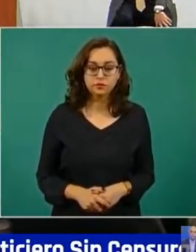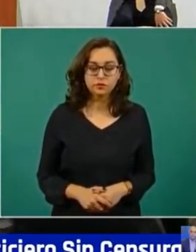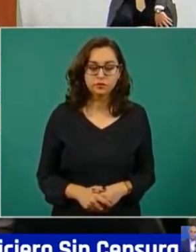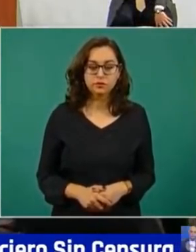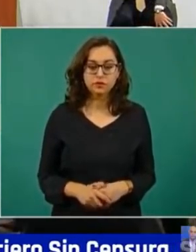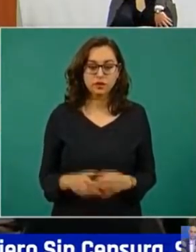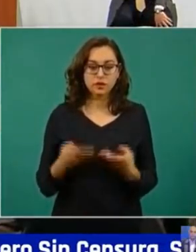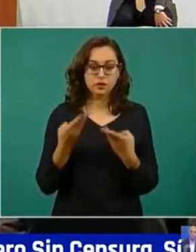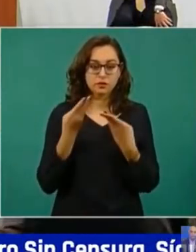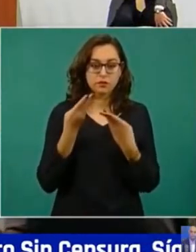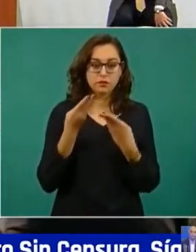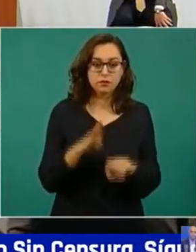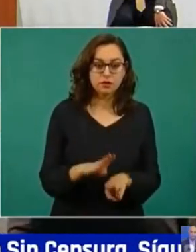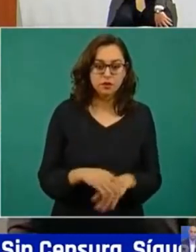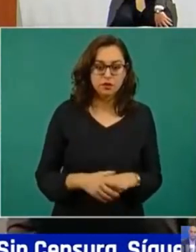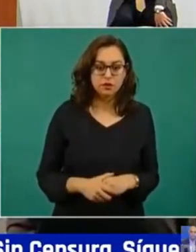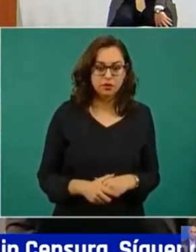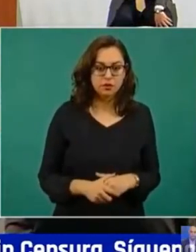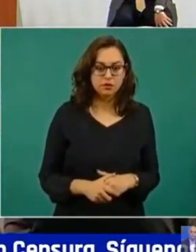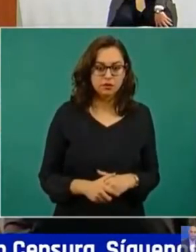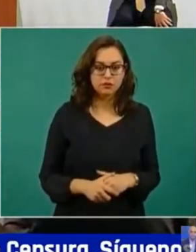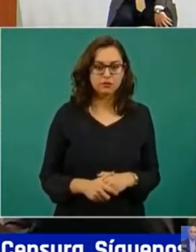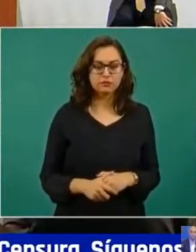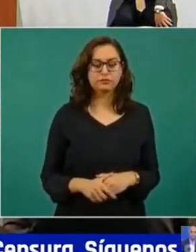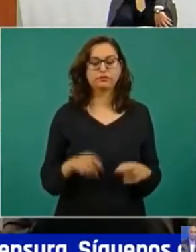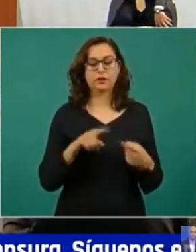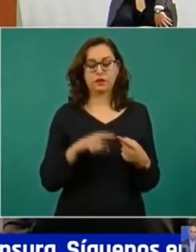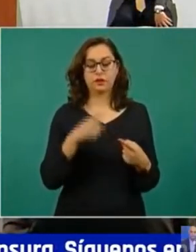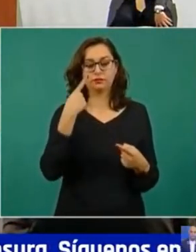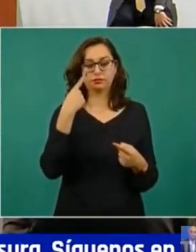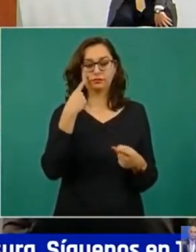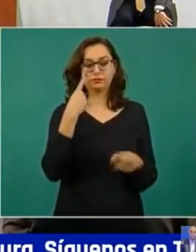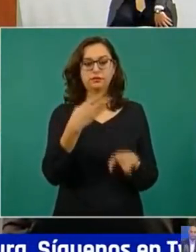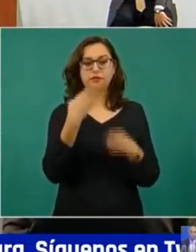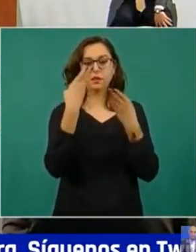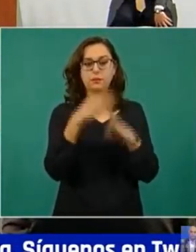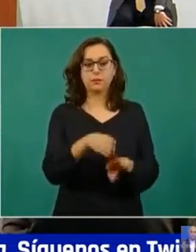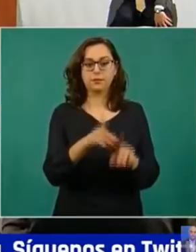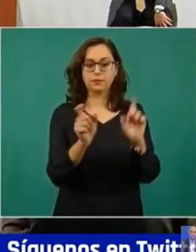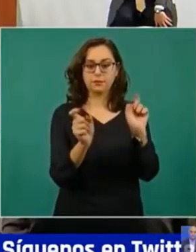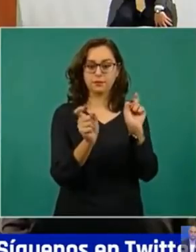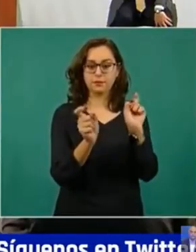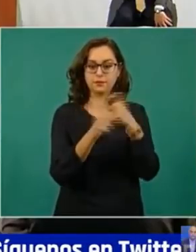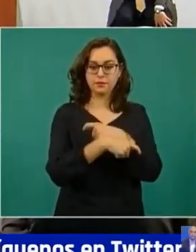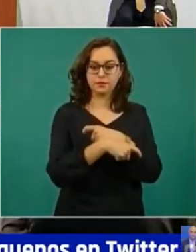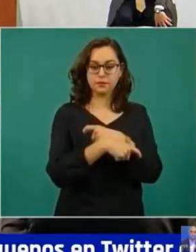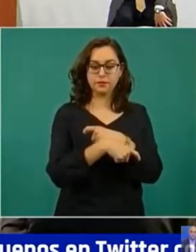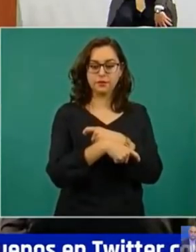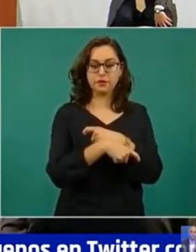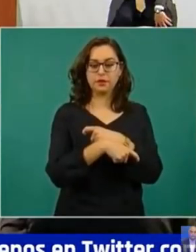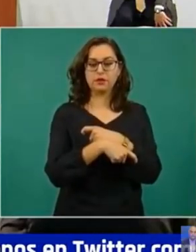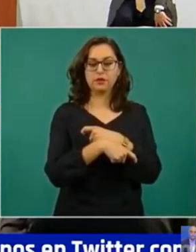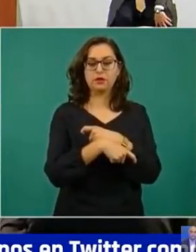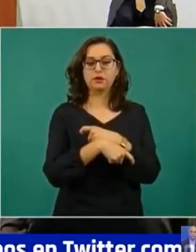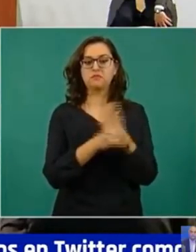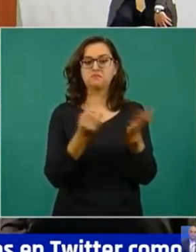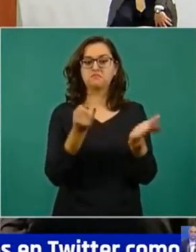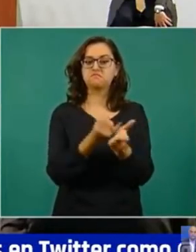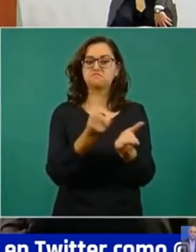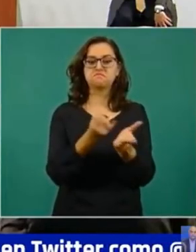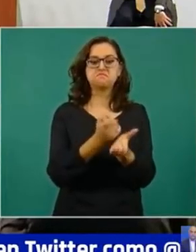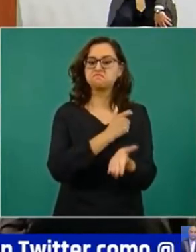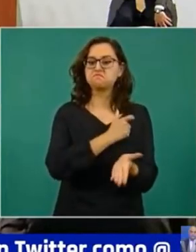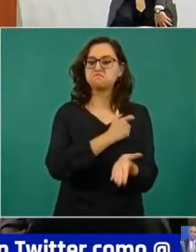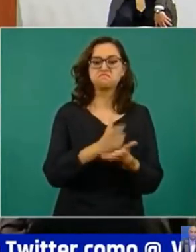A Banamex le condonaron